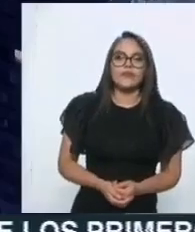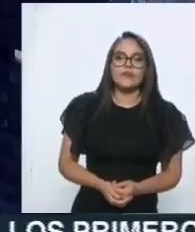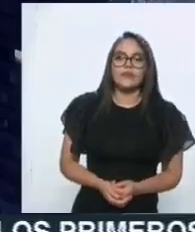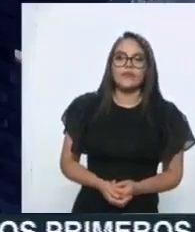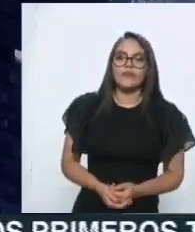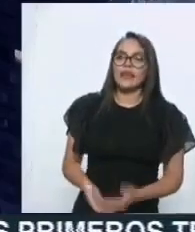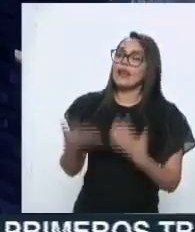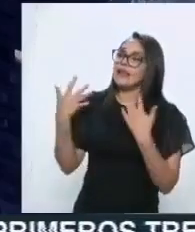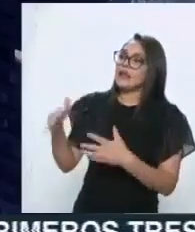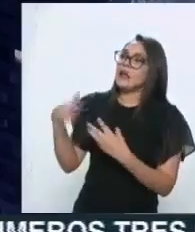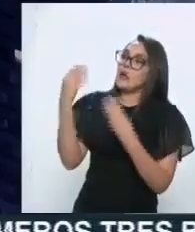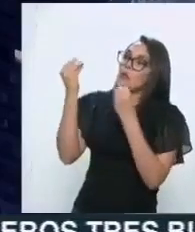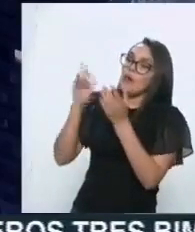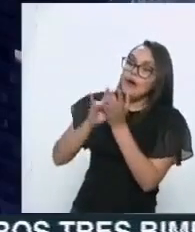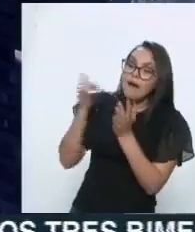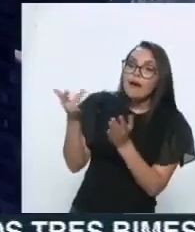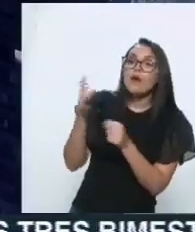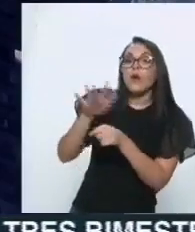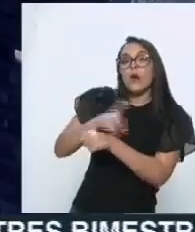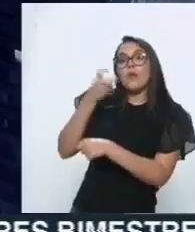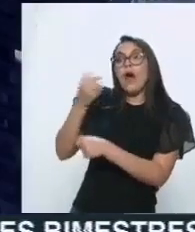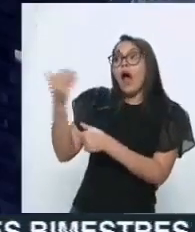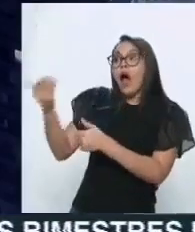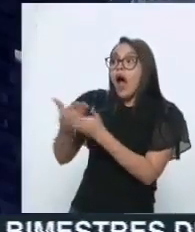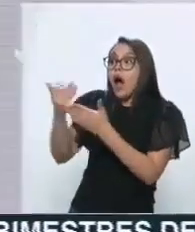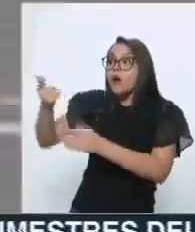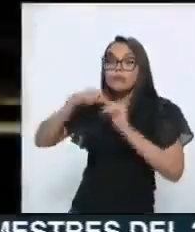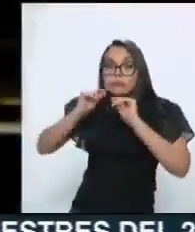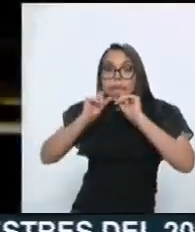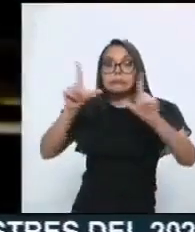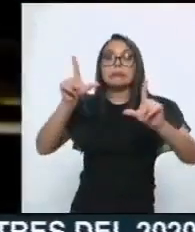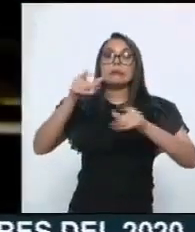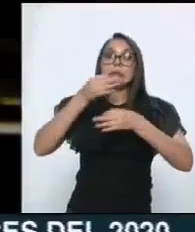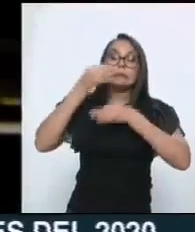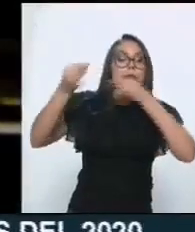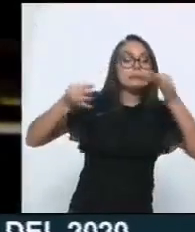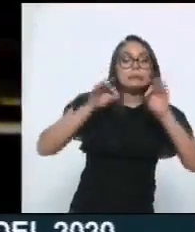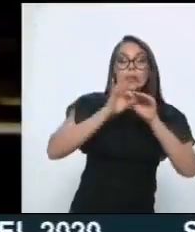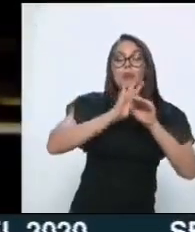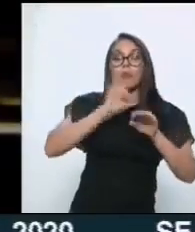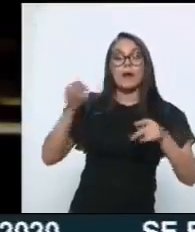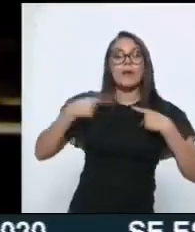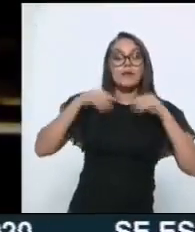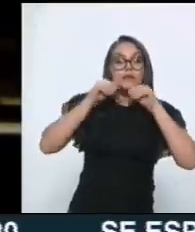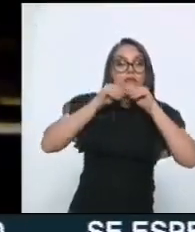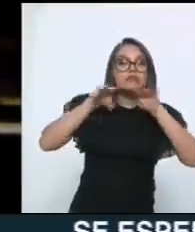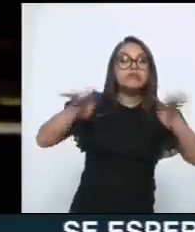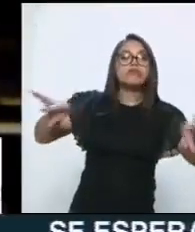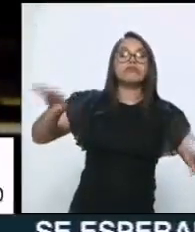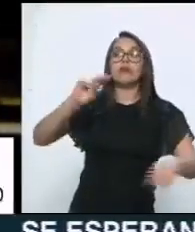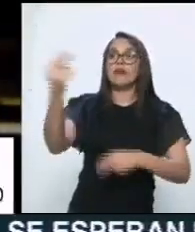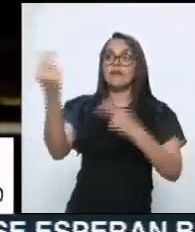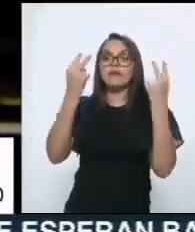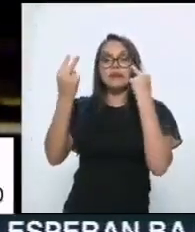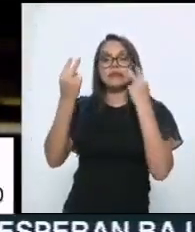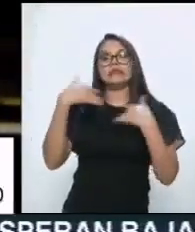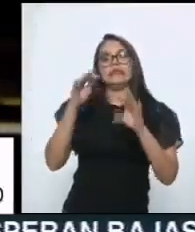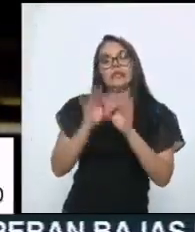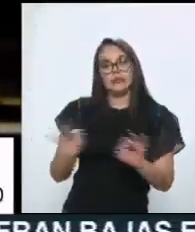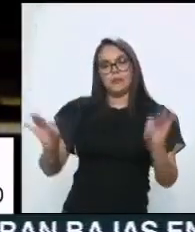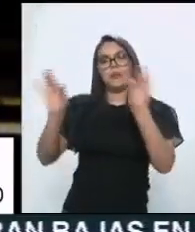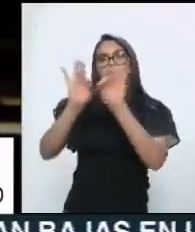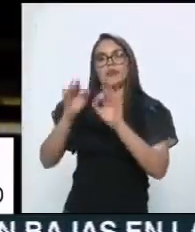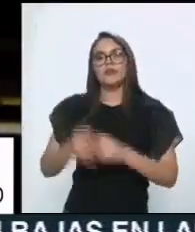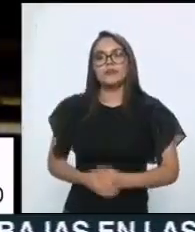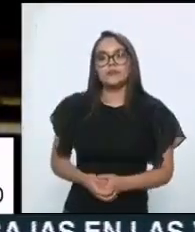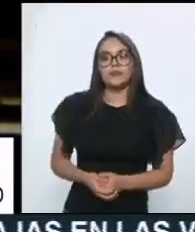es fundamental y con eso saludo a todas y a todos quienes te ven y te escuchan. Y entrando directamente en materia, los 5 documentos